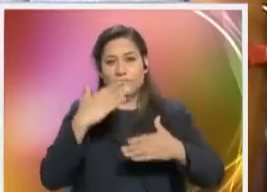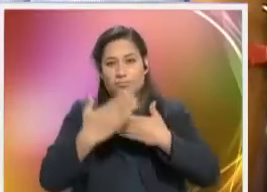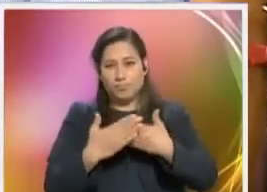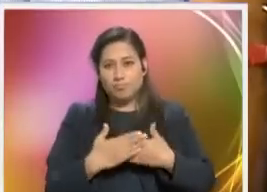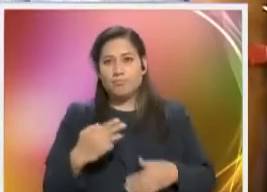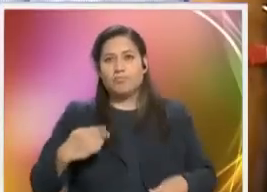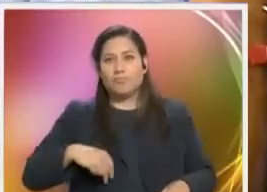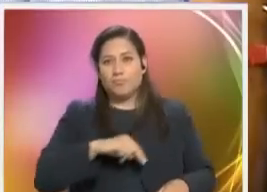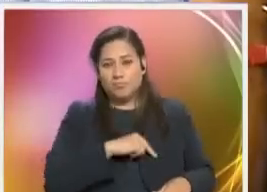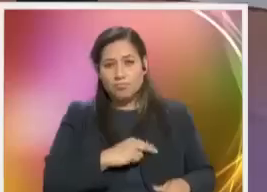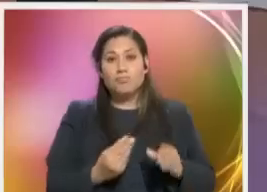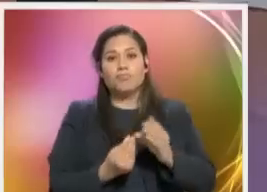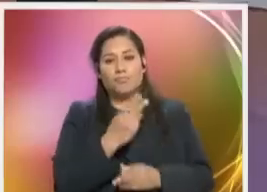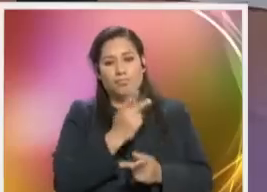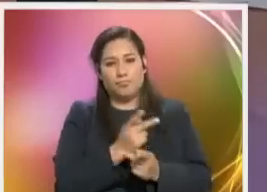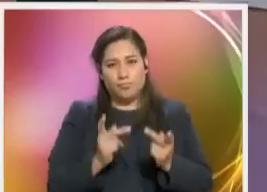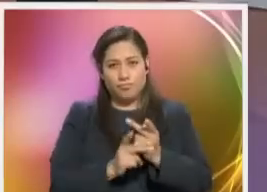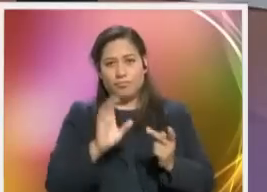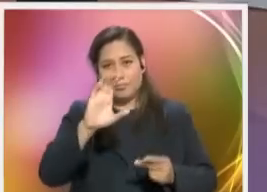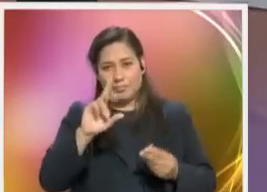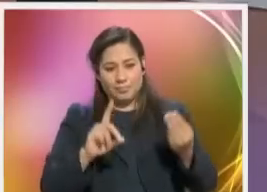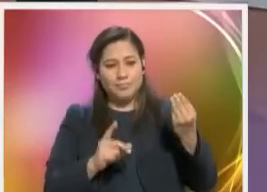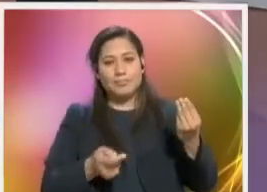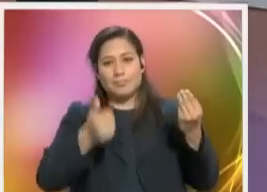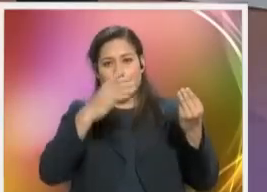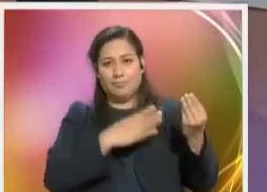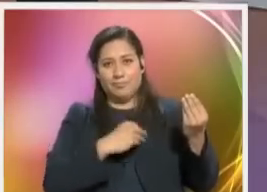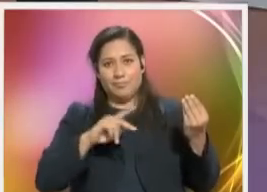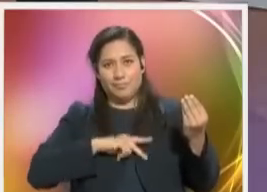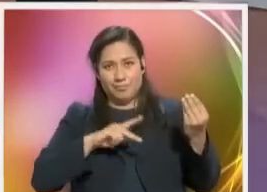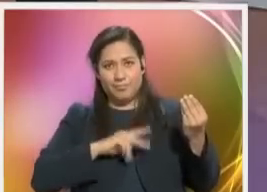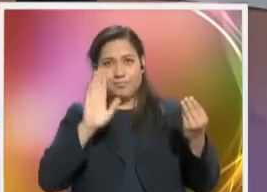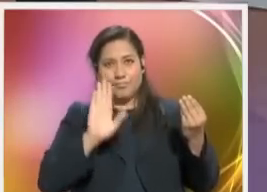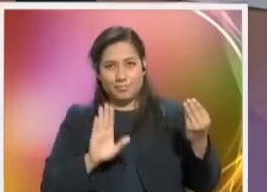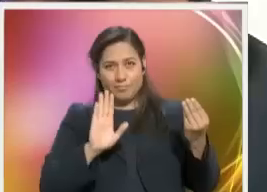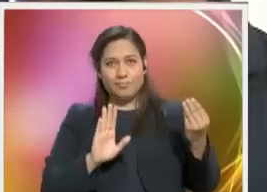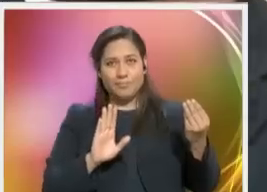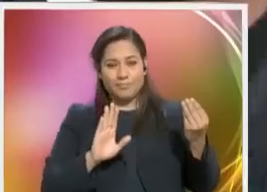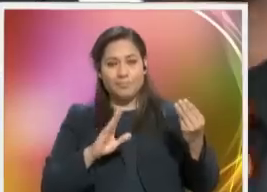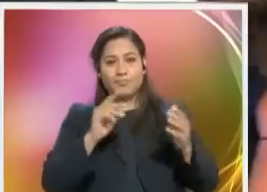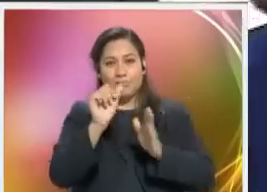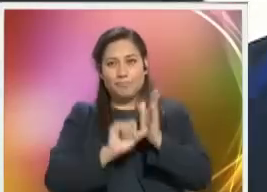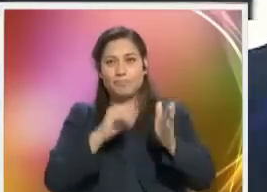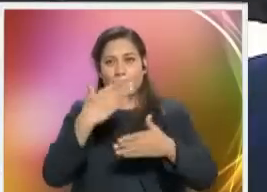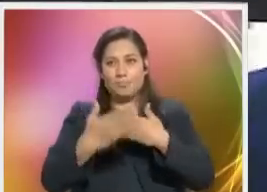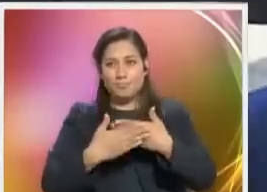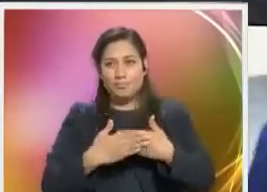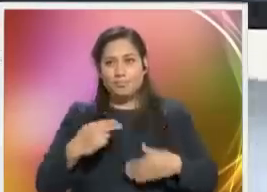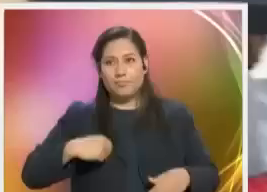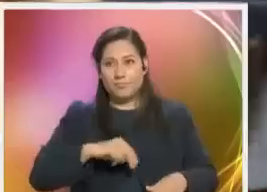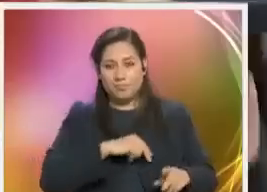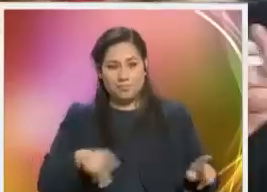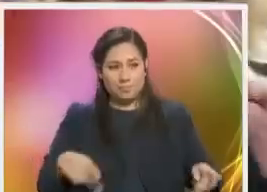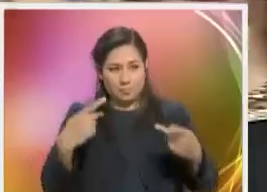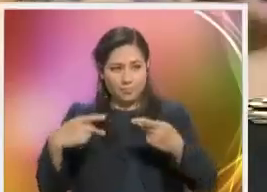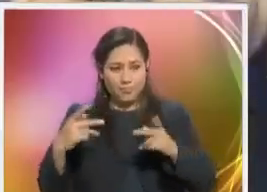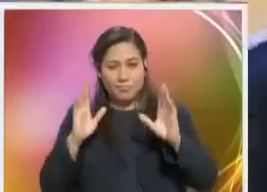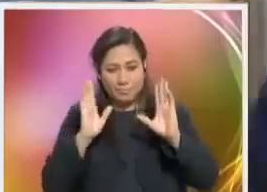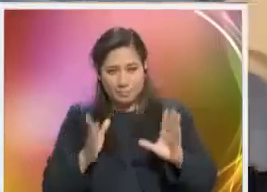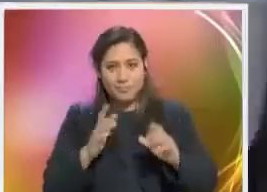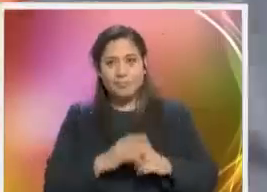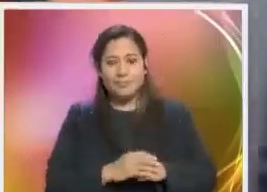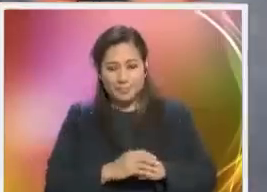estaremos sacando nuestra nueva producción, Así nuestro es. primer bebé. Entonces para el mes que entra ya lo tendremos ahí, ahora sí que